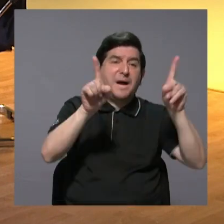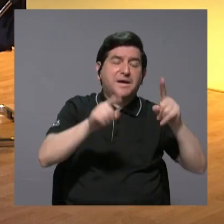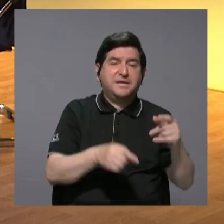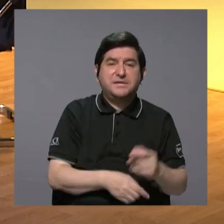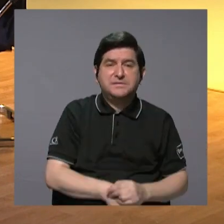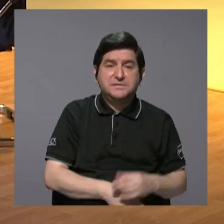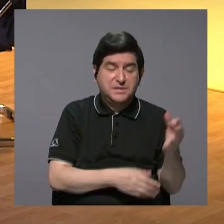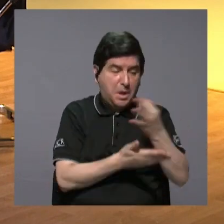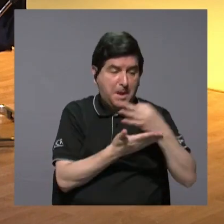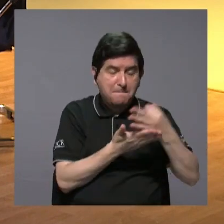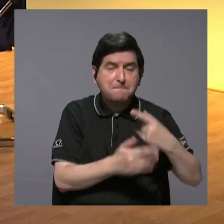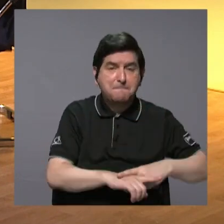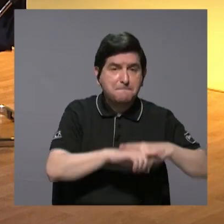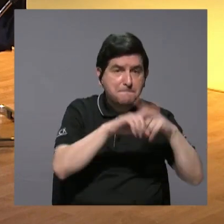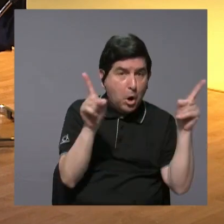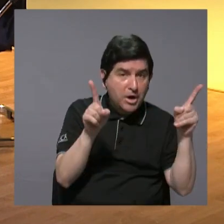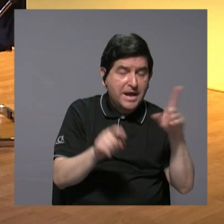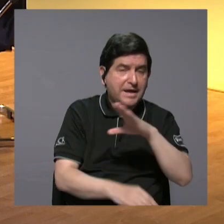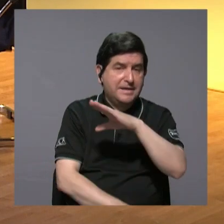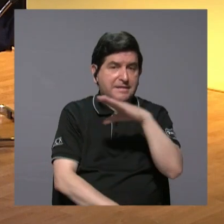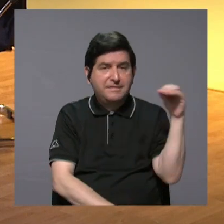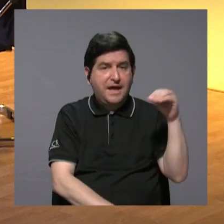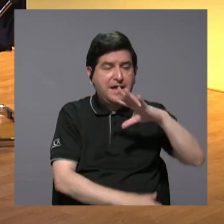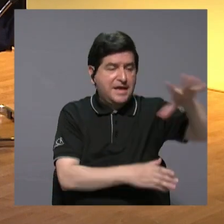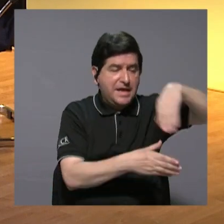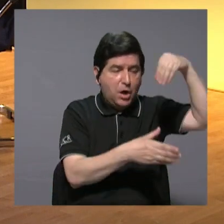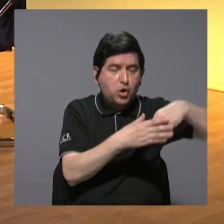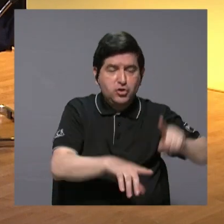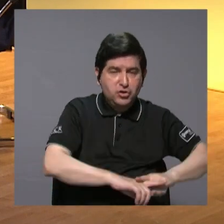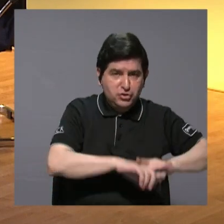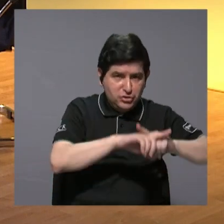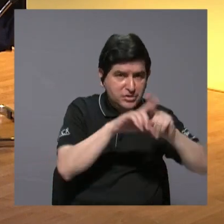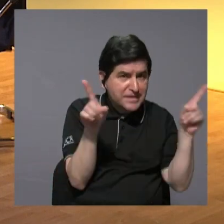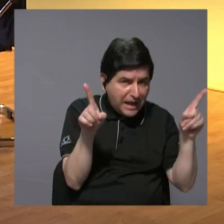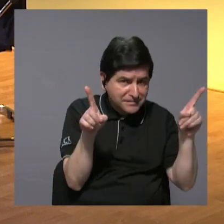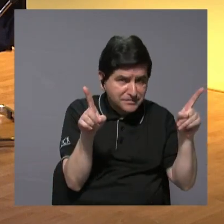moneda distinta y de un contexto distinto,